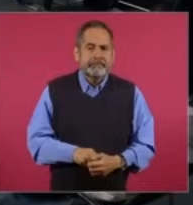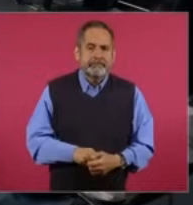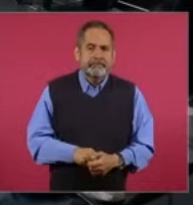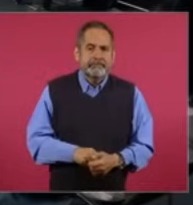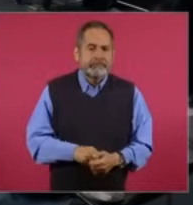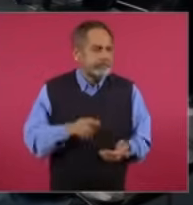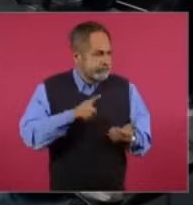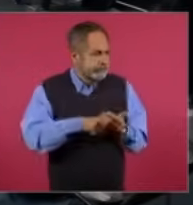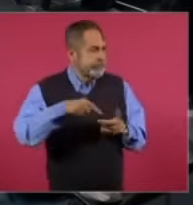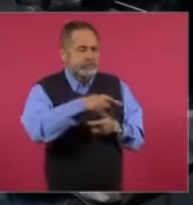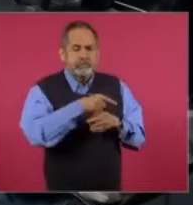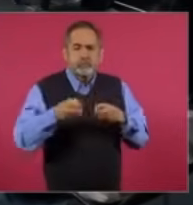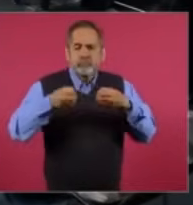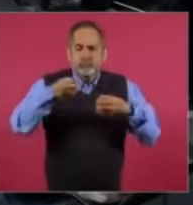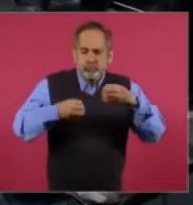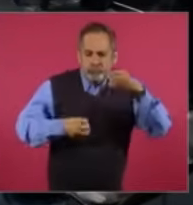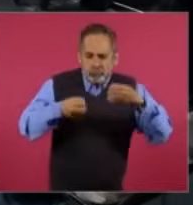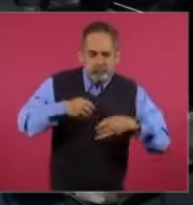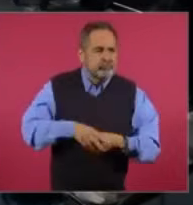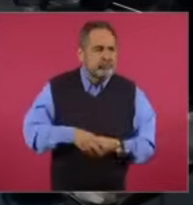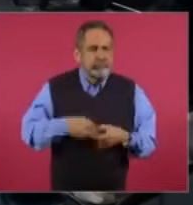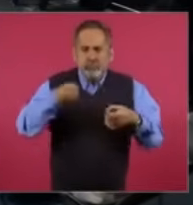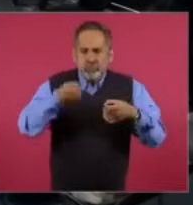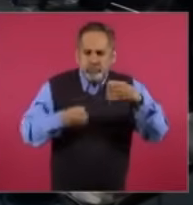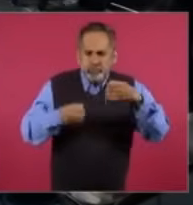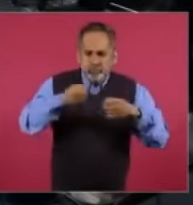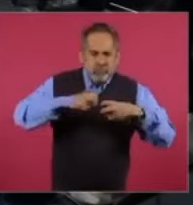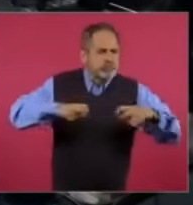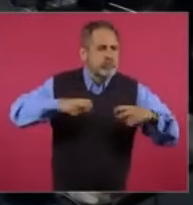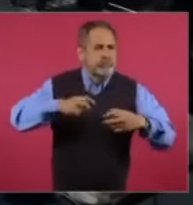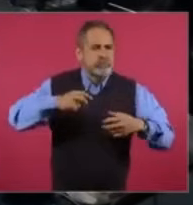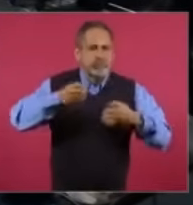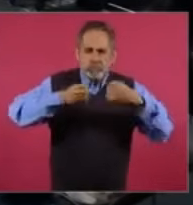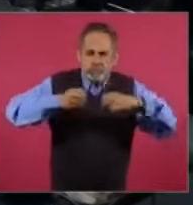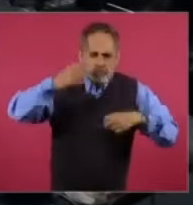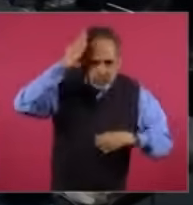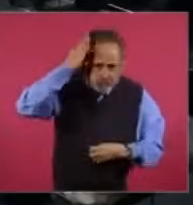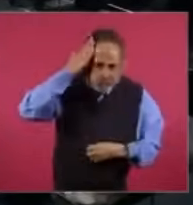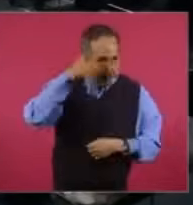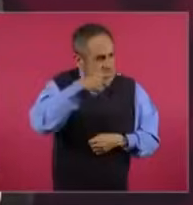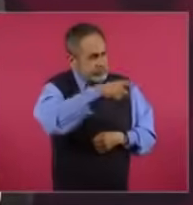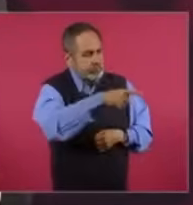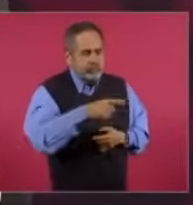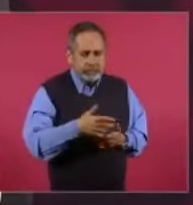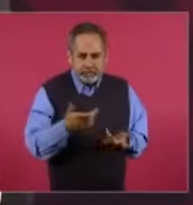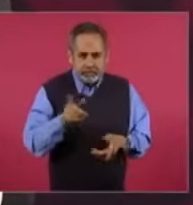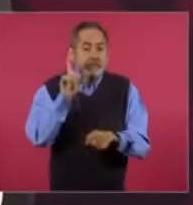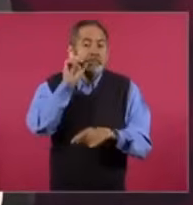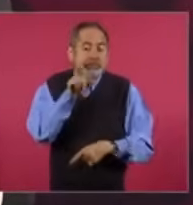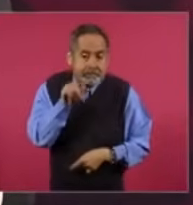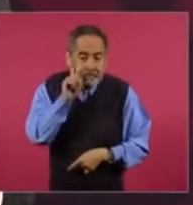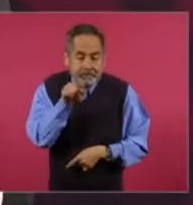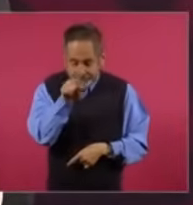los jueces, los magistrados, los ministros, mañana